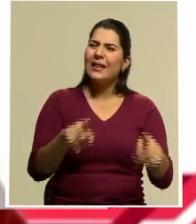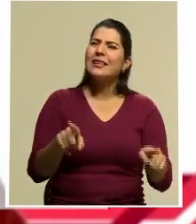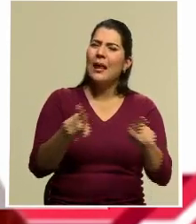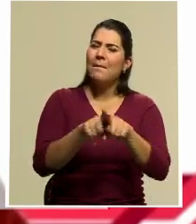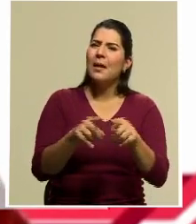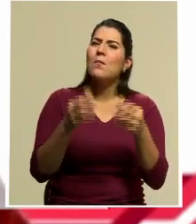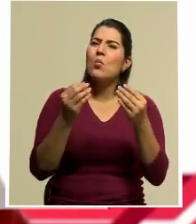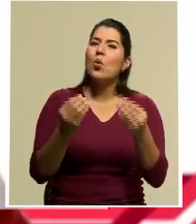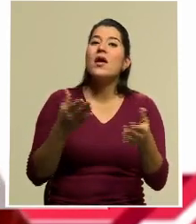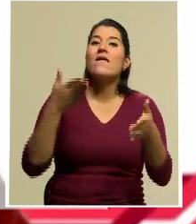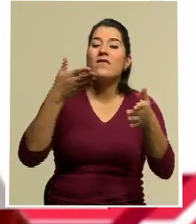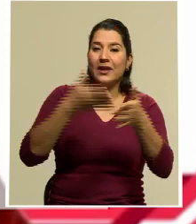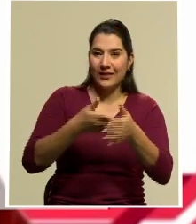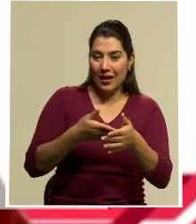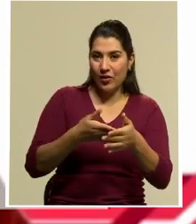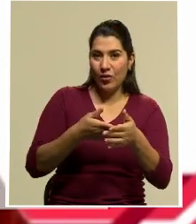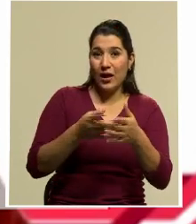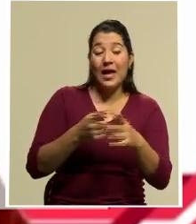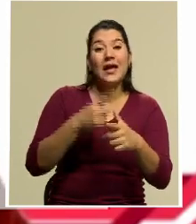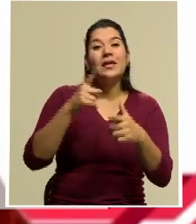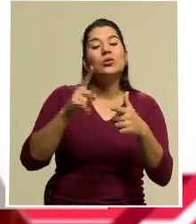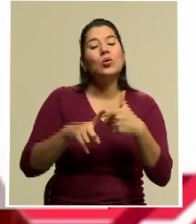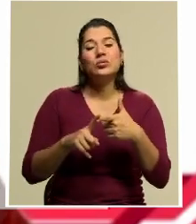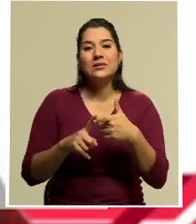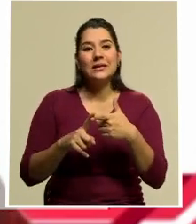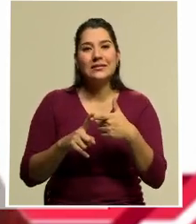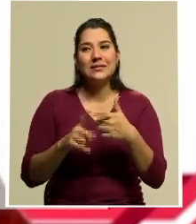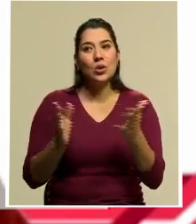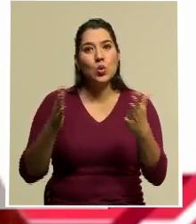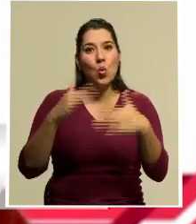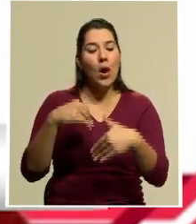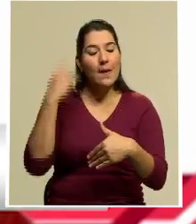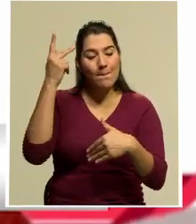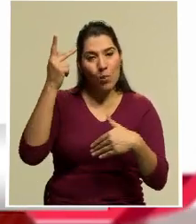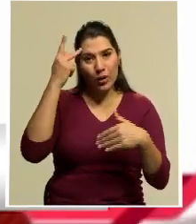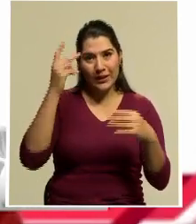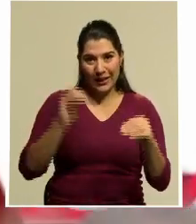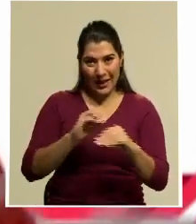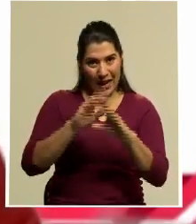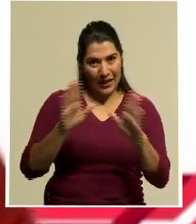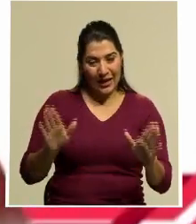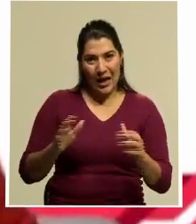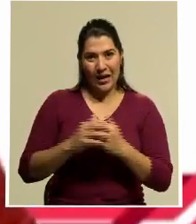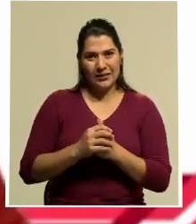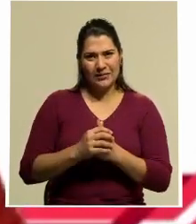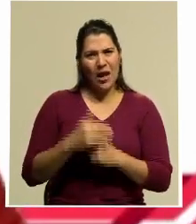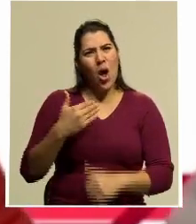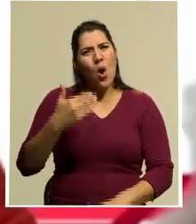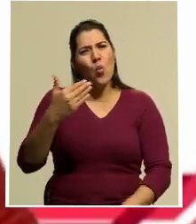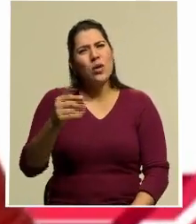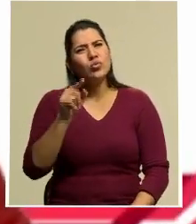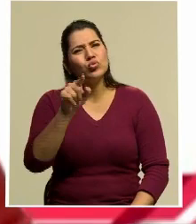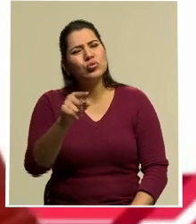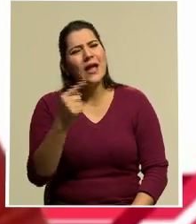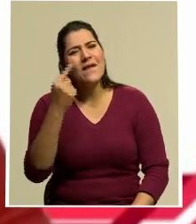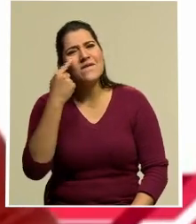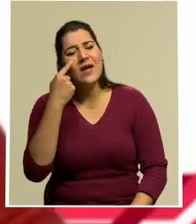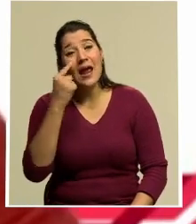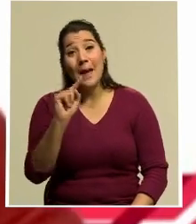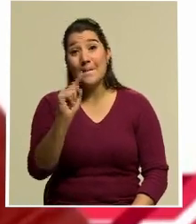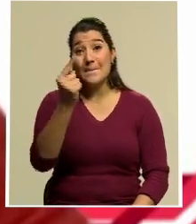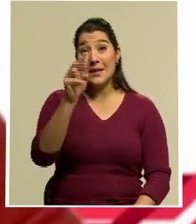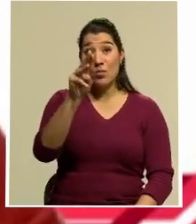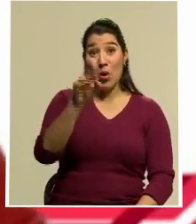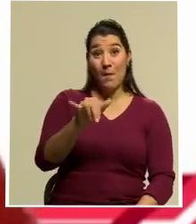golpeado y no se ven las políticas claras para ello. Cuando usted ve un primero de mayo del